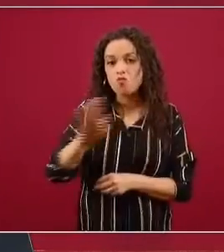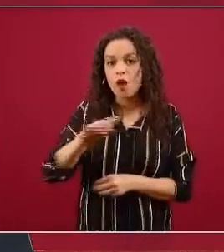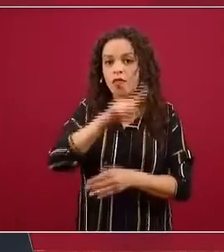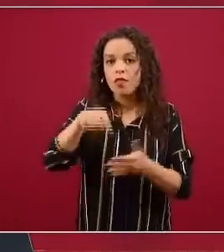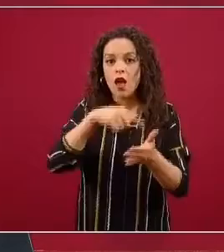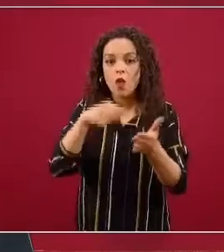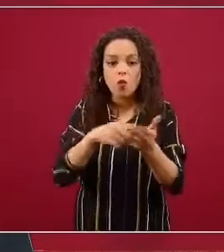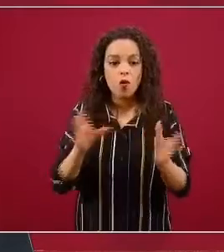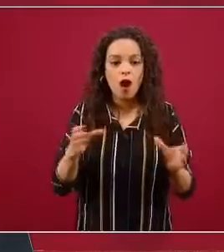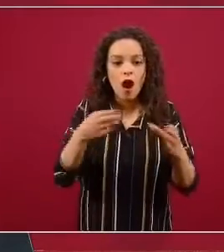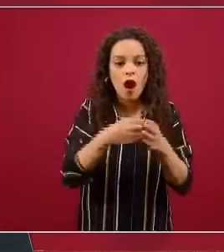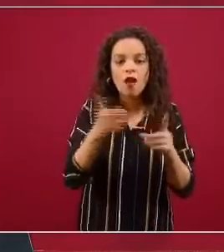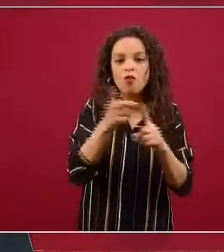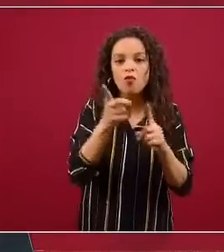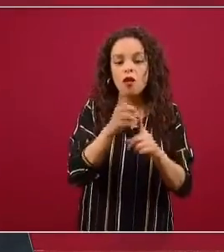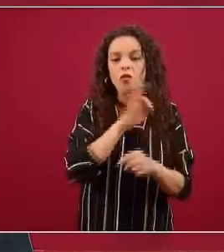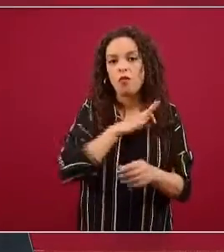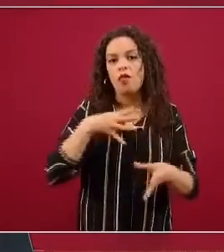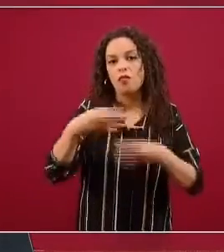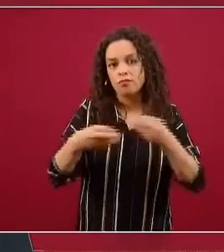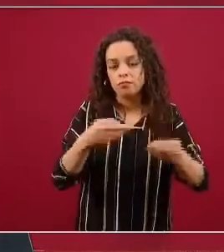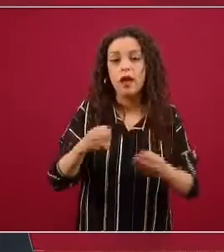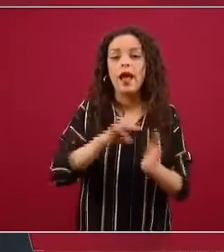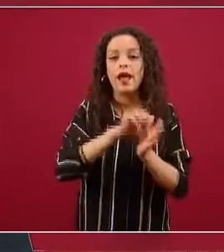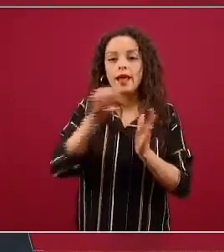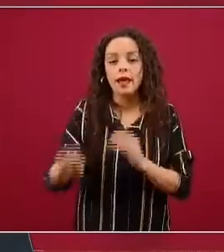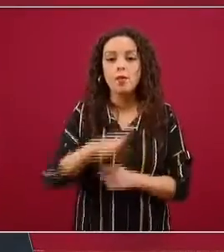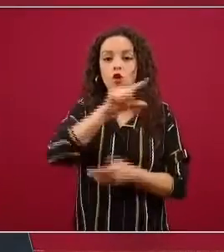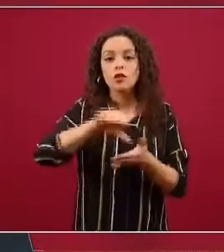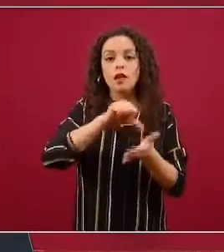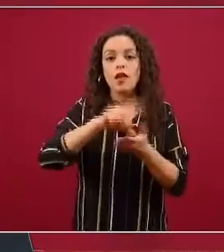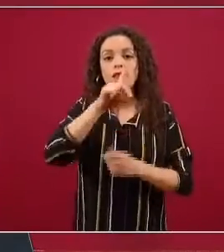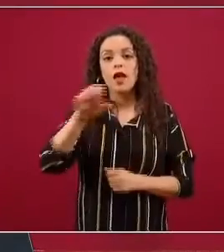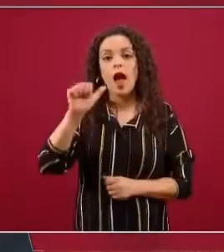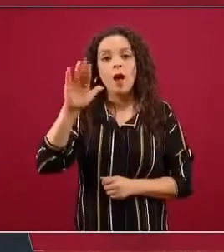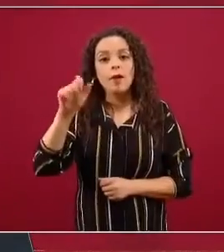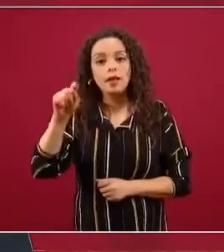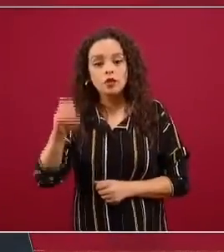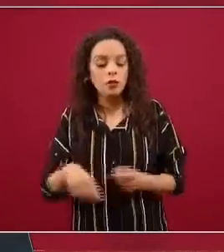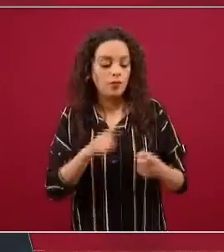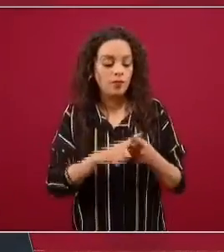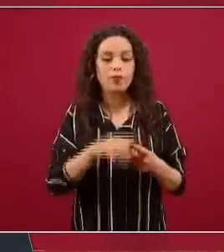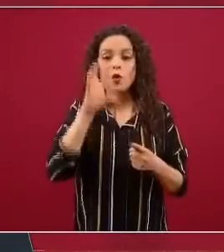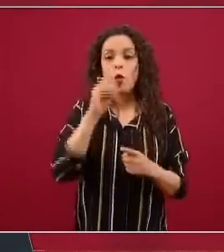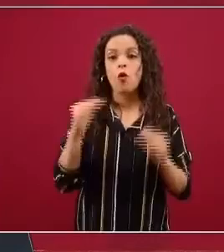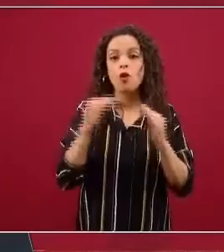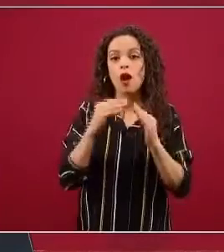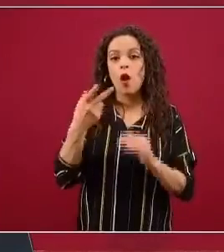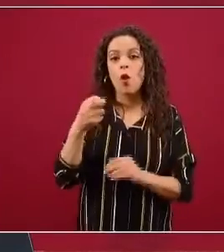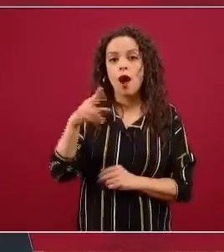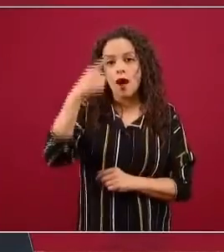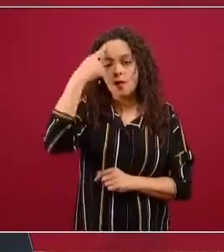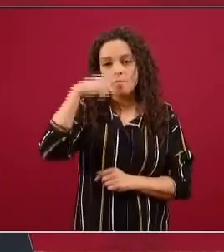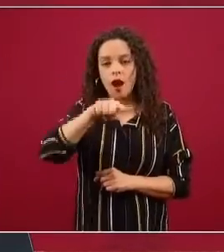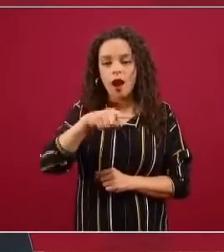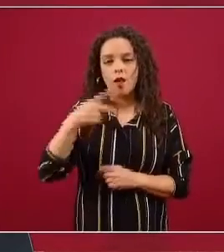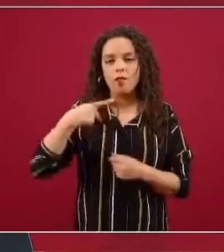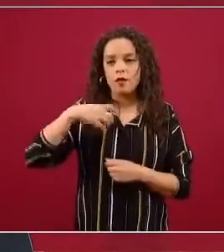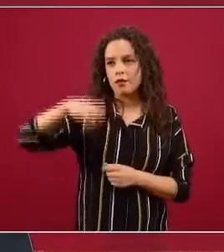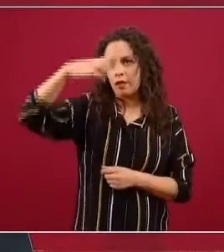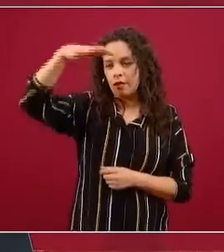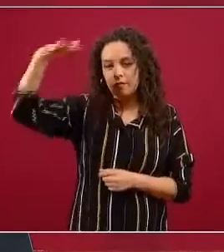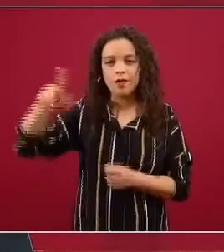abastos, distintas unidades como las casas hogar para adultos mayores o